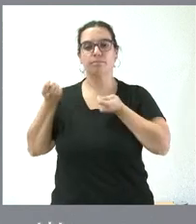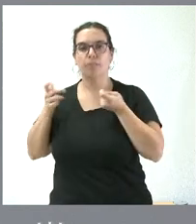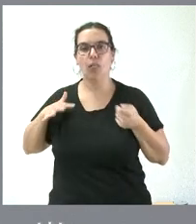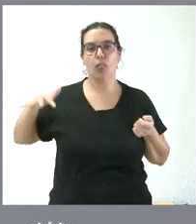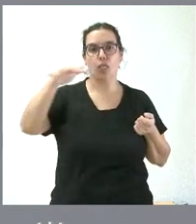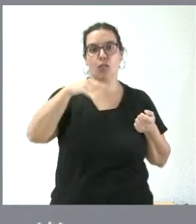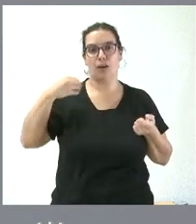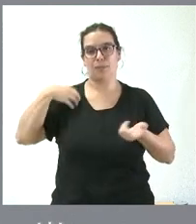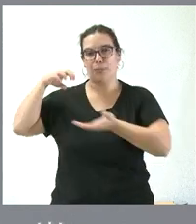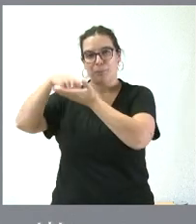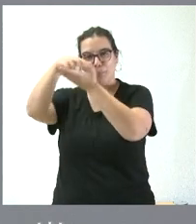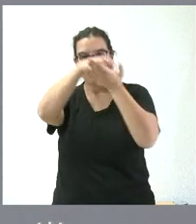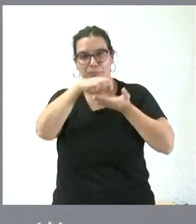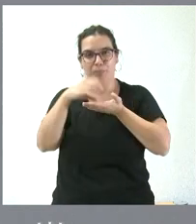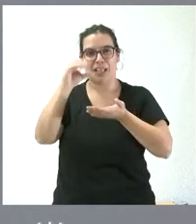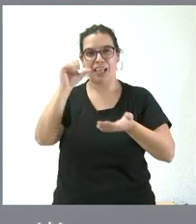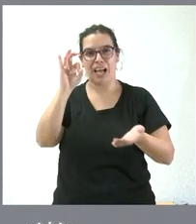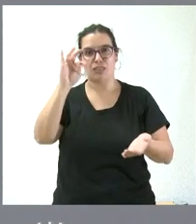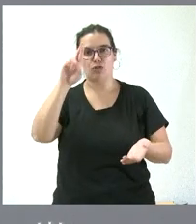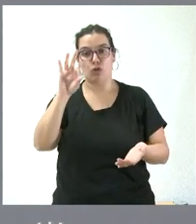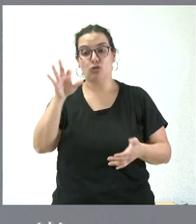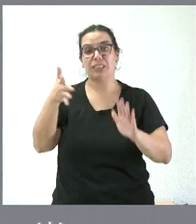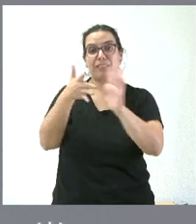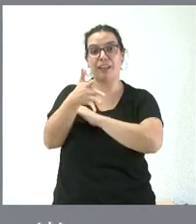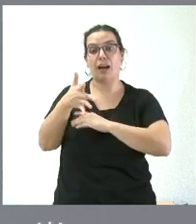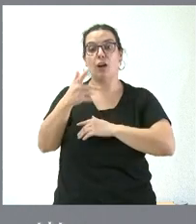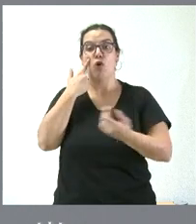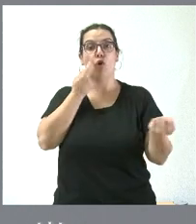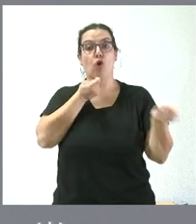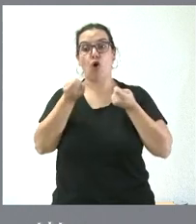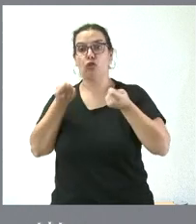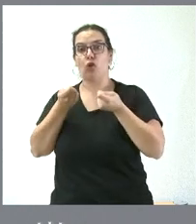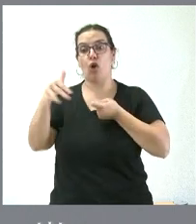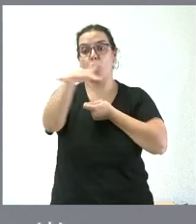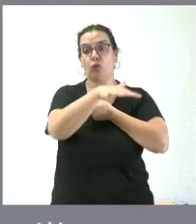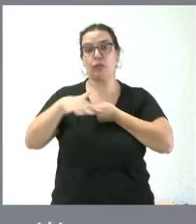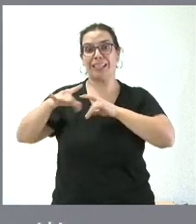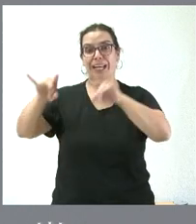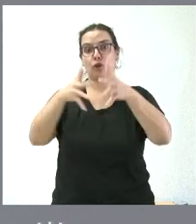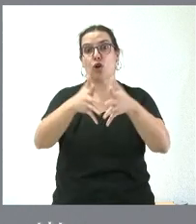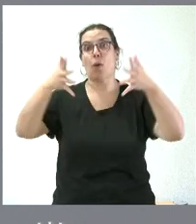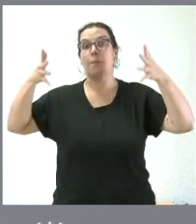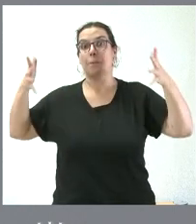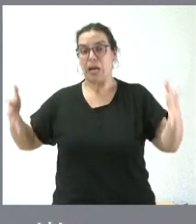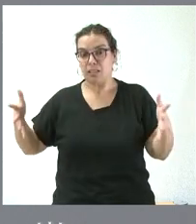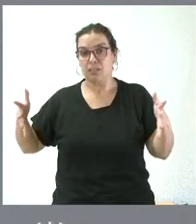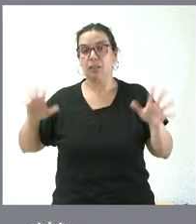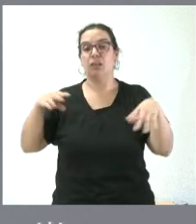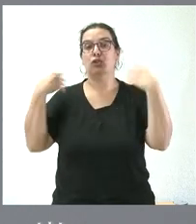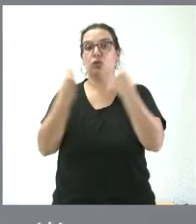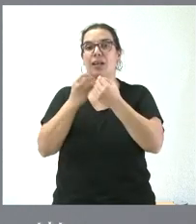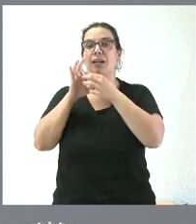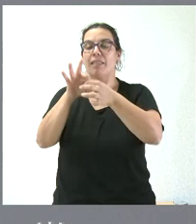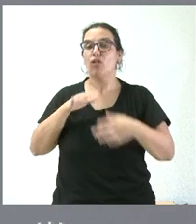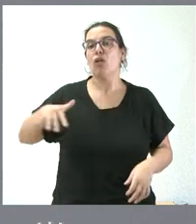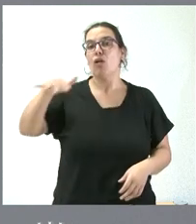la provincia de Ávila y se consigue incrementar el área geográfica de actuación a la totalidad de la superficie ocupada por el Castro en particular en lo relativo a las